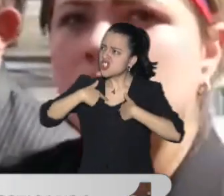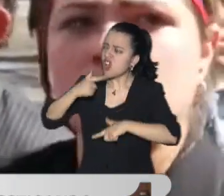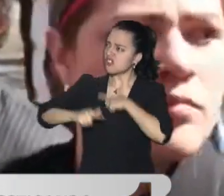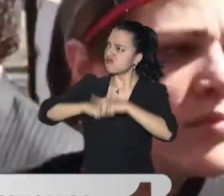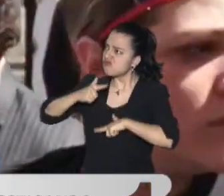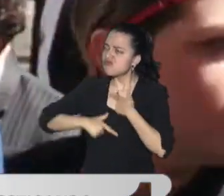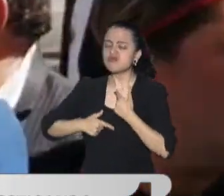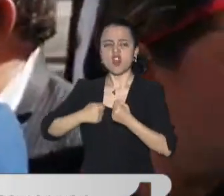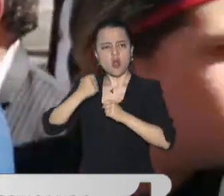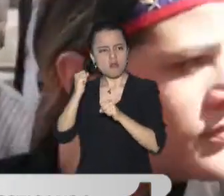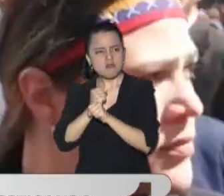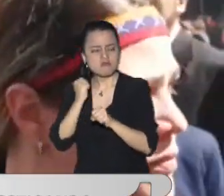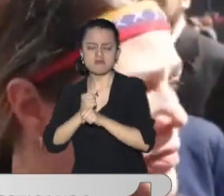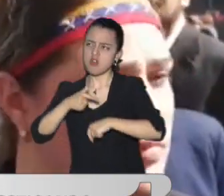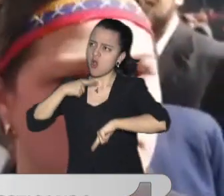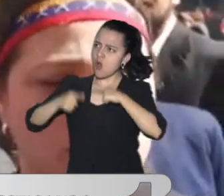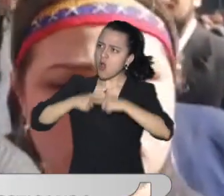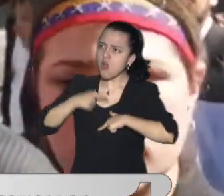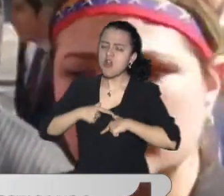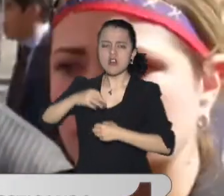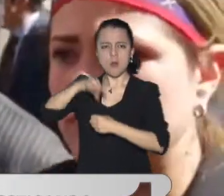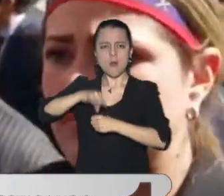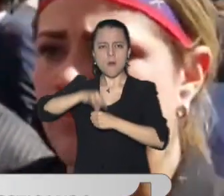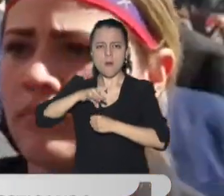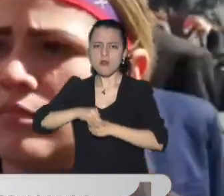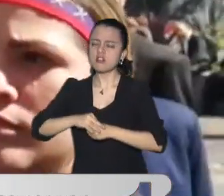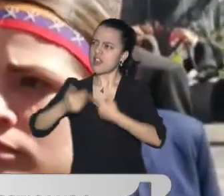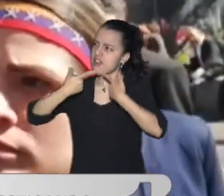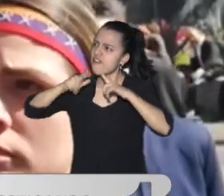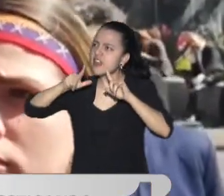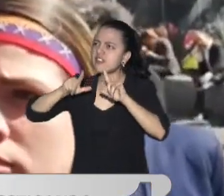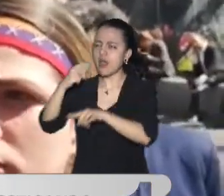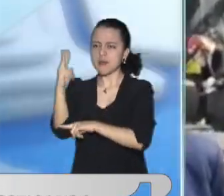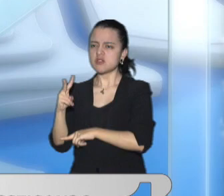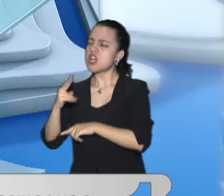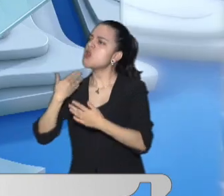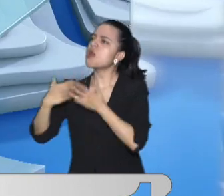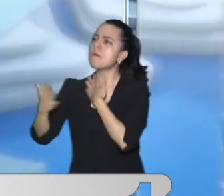luchando por las elecciones libres en Venezuela pese a las amenazas del régimen.